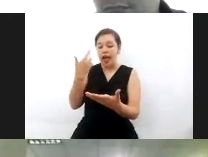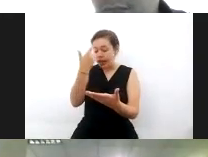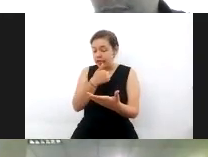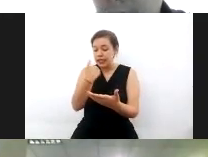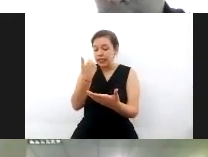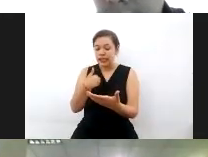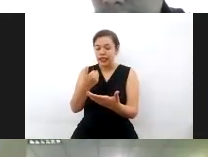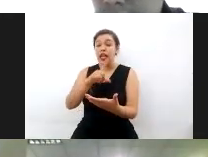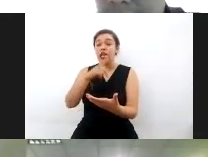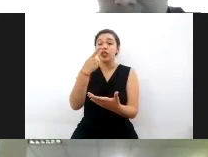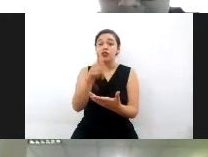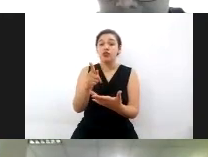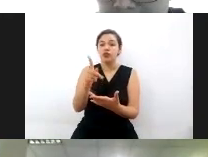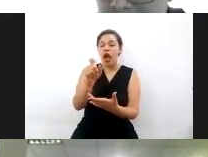dilución.